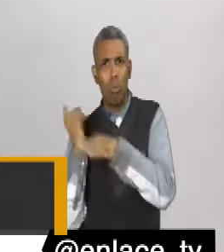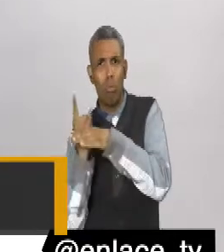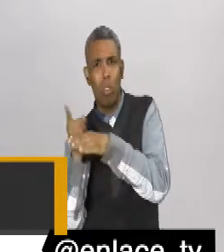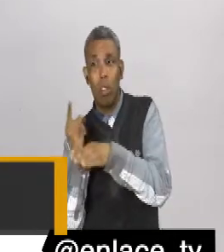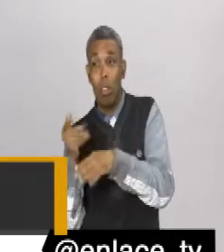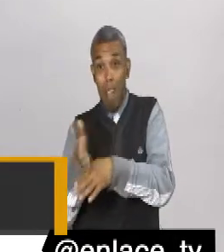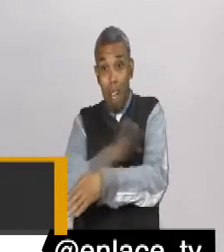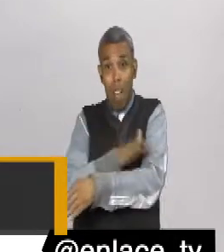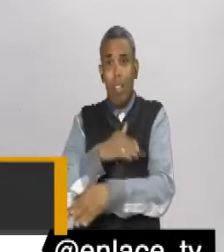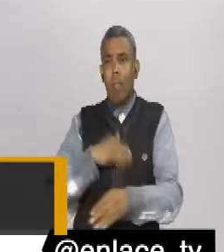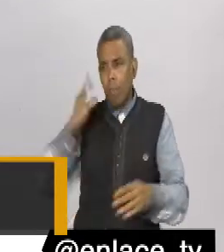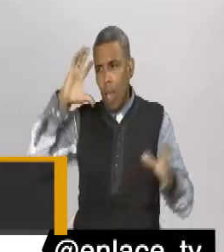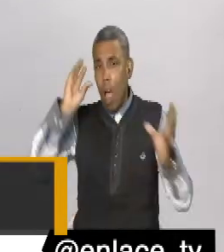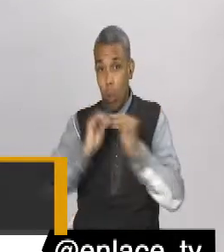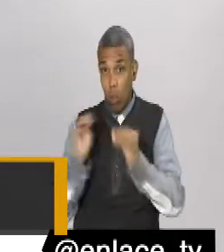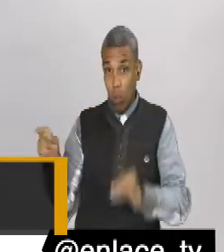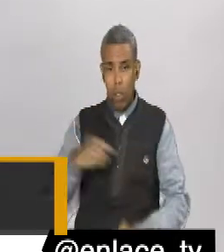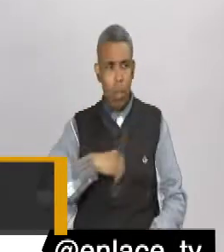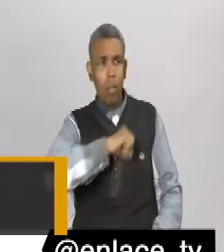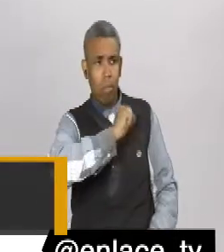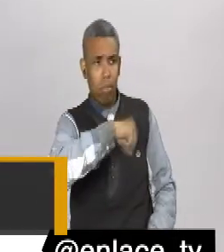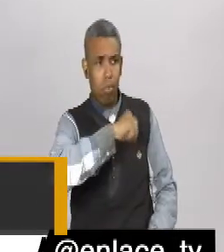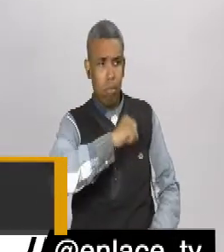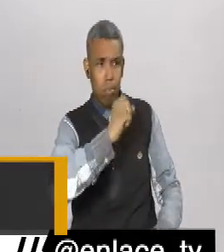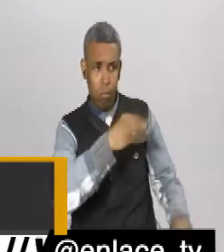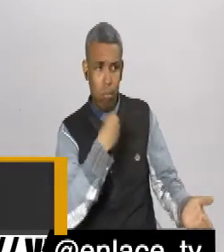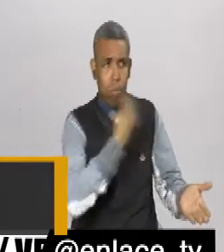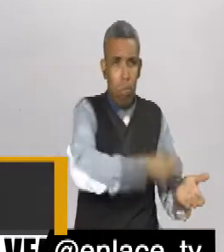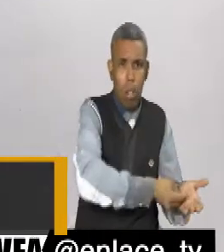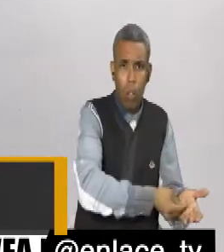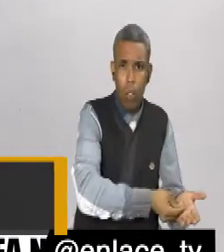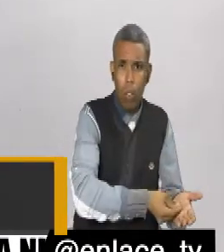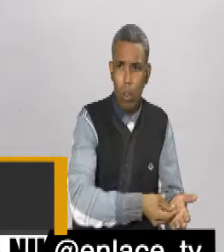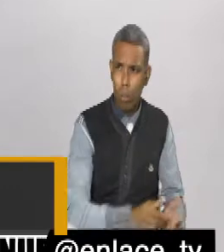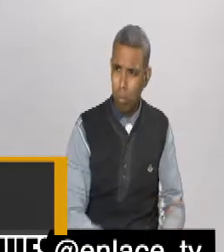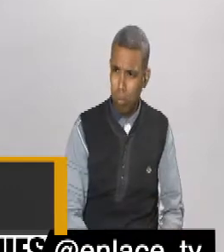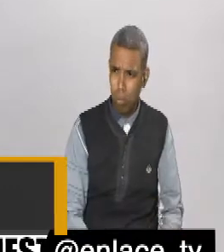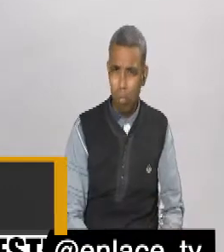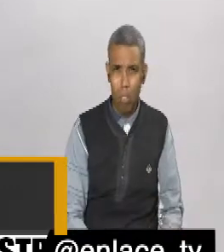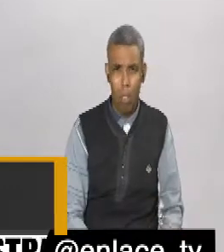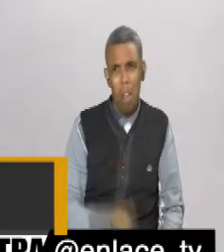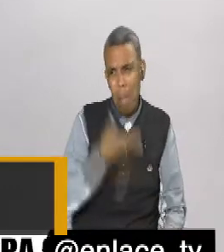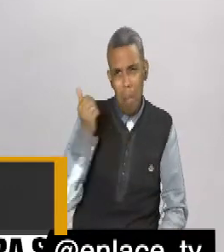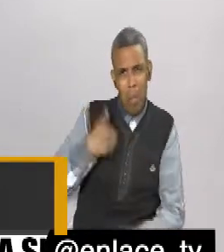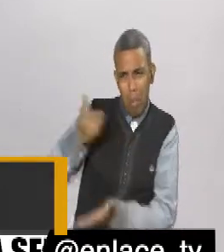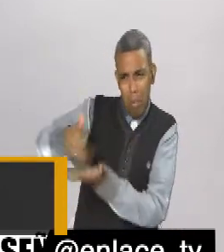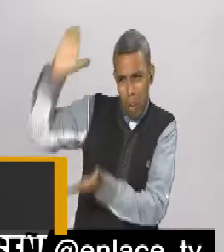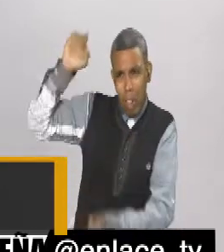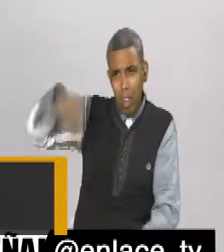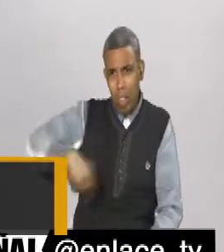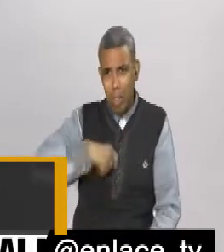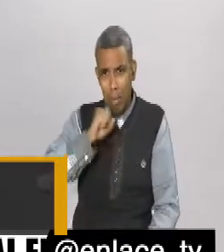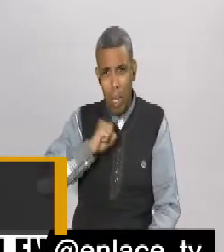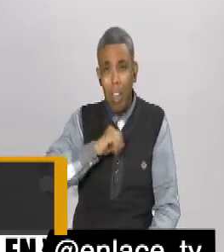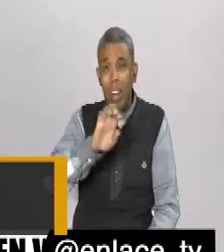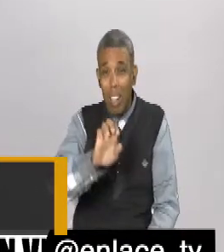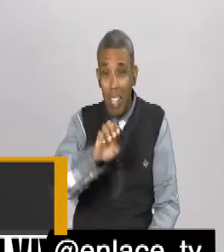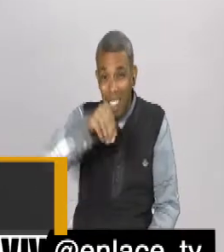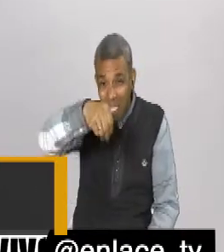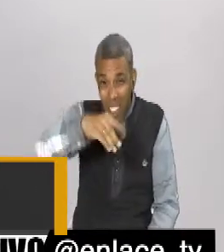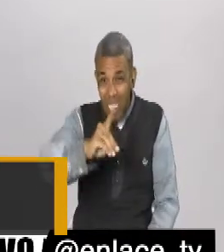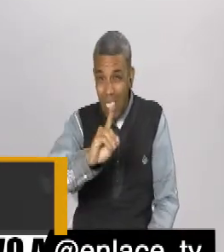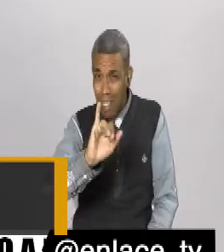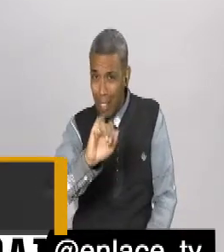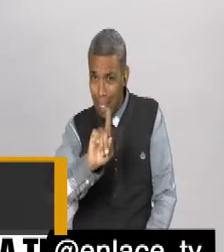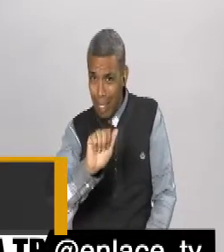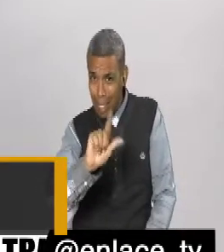Entonces, estamos haciendo un llamado a que esa EPS se vaya a la ciudad. El secretario local de salud, el alcalde, y entre todos podemos hacer que esa EPS no esté más